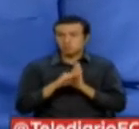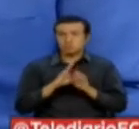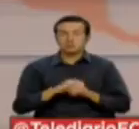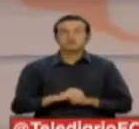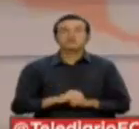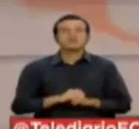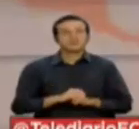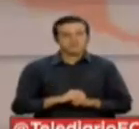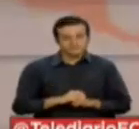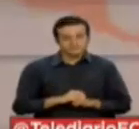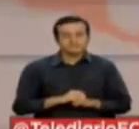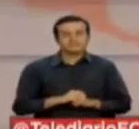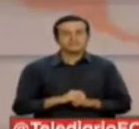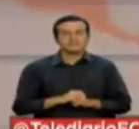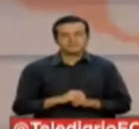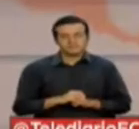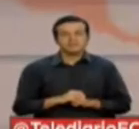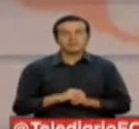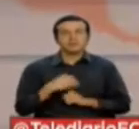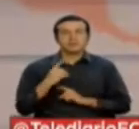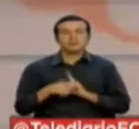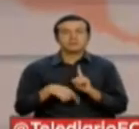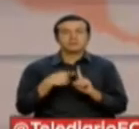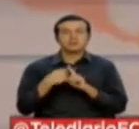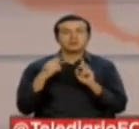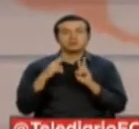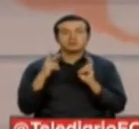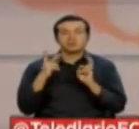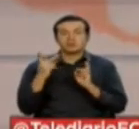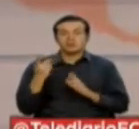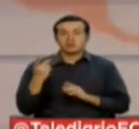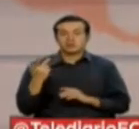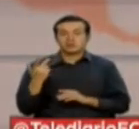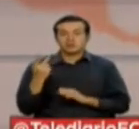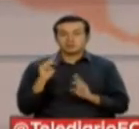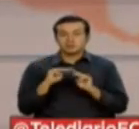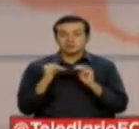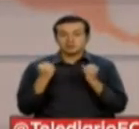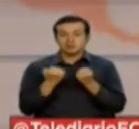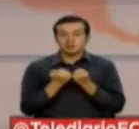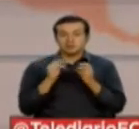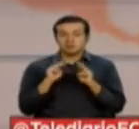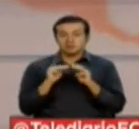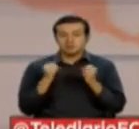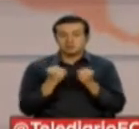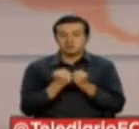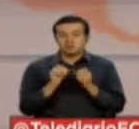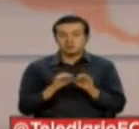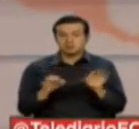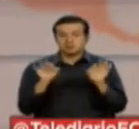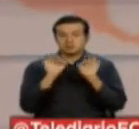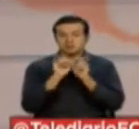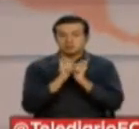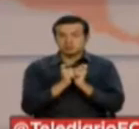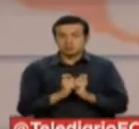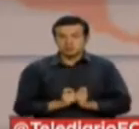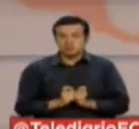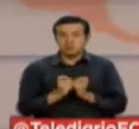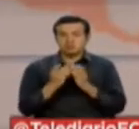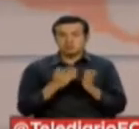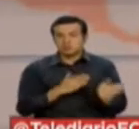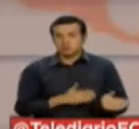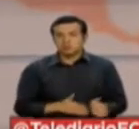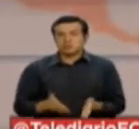Claro. El alcance de las metas. Pero además en el caso del MIES hay una variación que es importante señalar. Nosotros